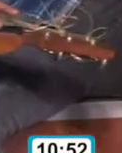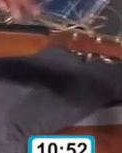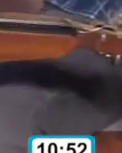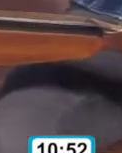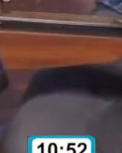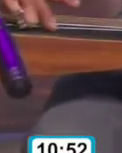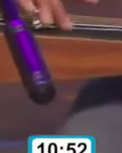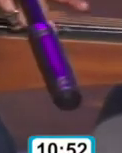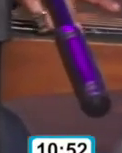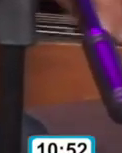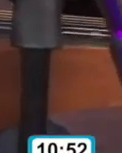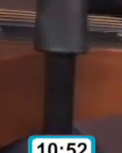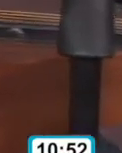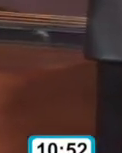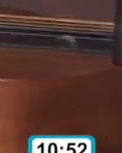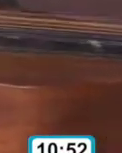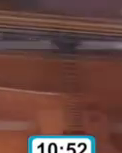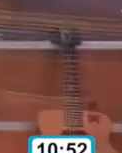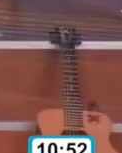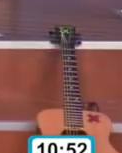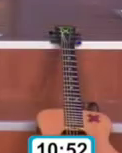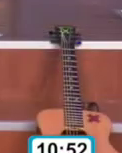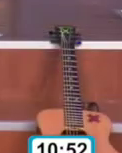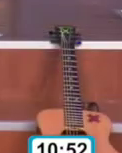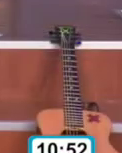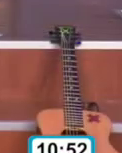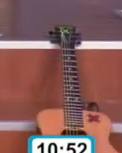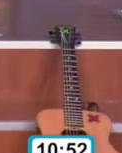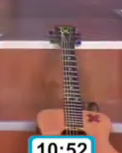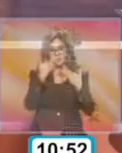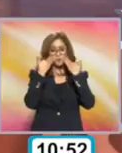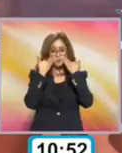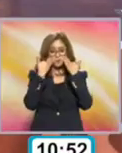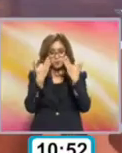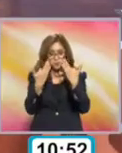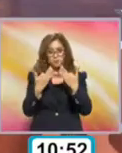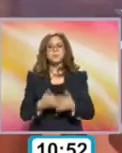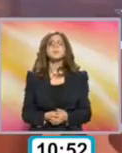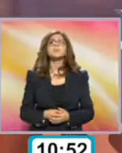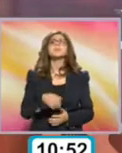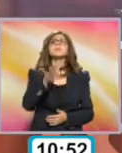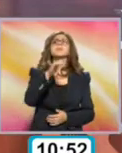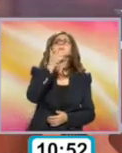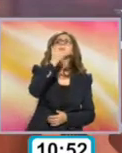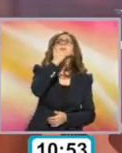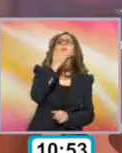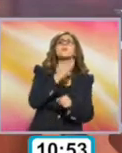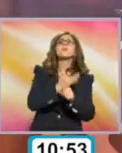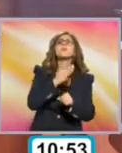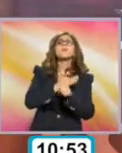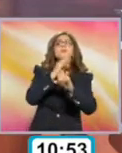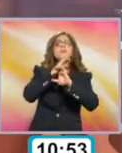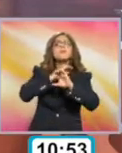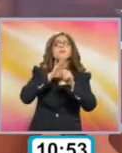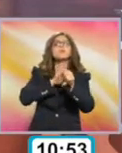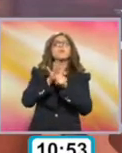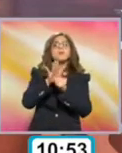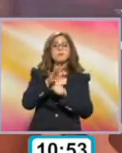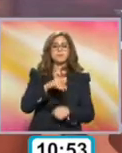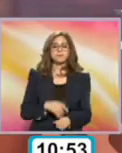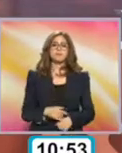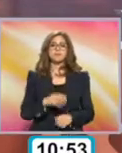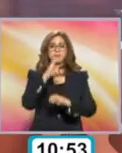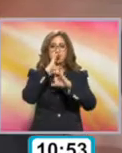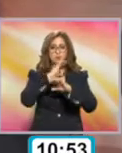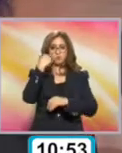Aplauso fuerte para el maestro Aldo García. ¿Y ahorita qué nos va a interpretar, maestro? Ahorita voy a interpretar Coyote, que es